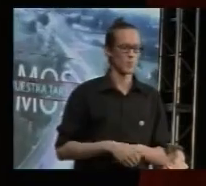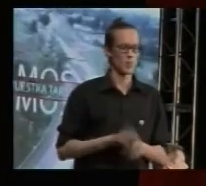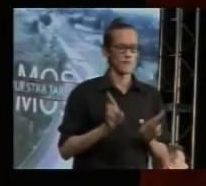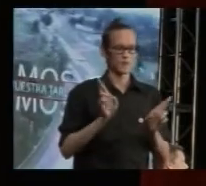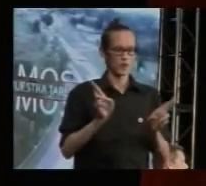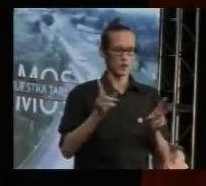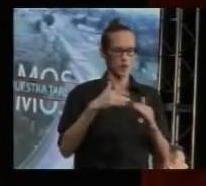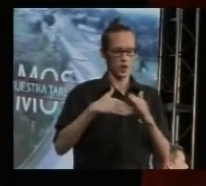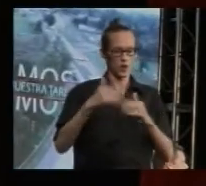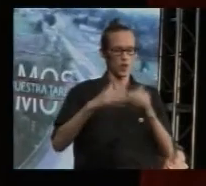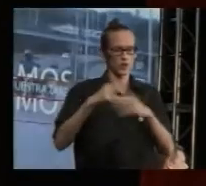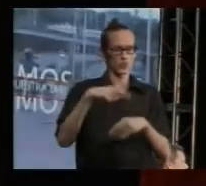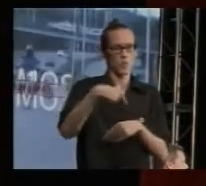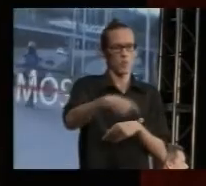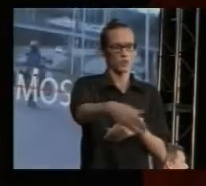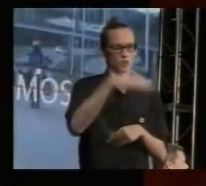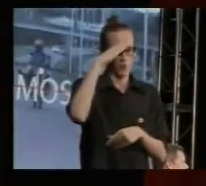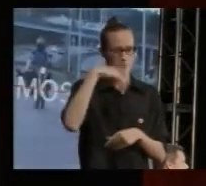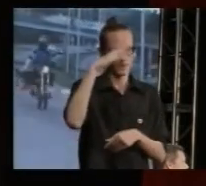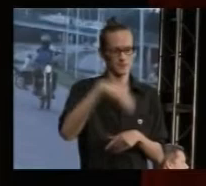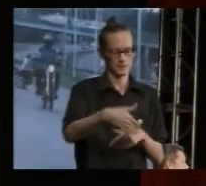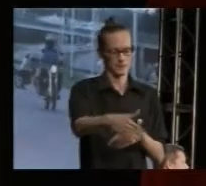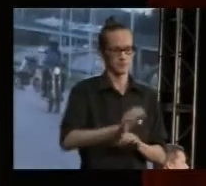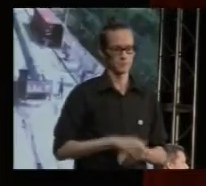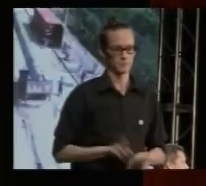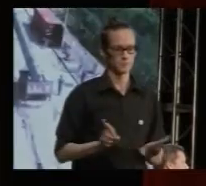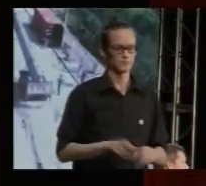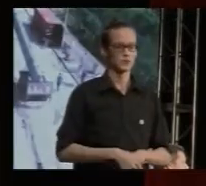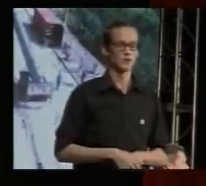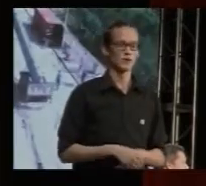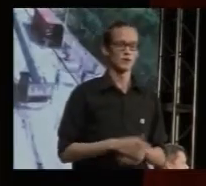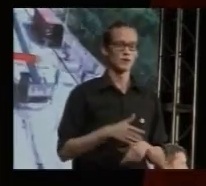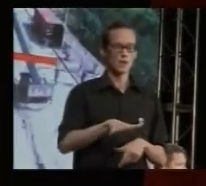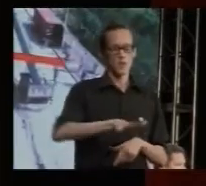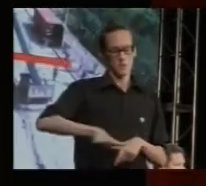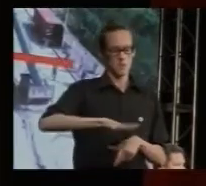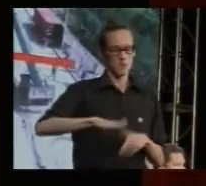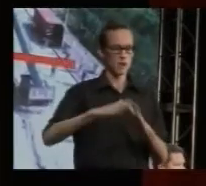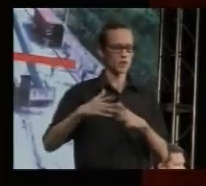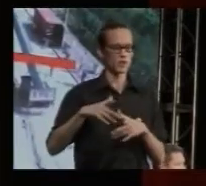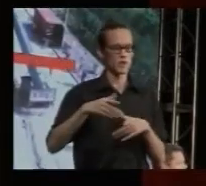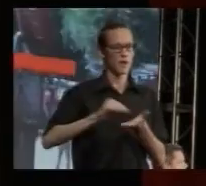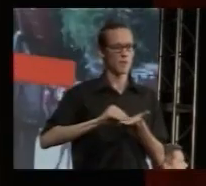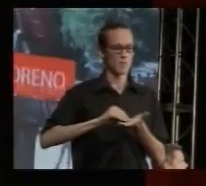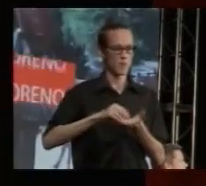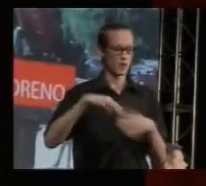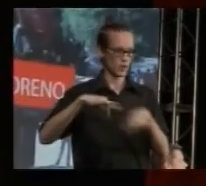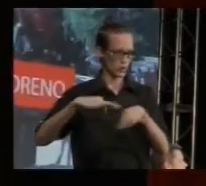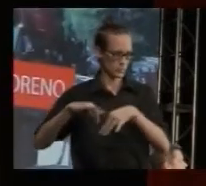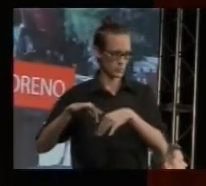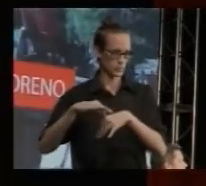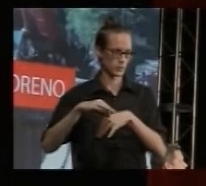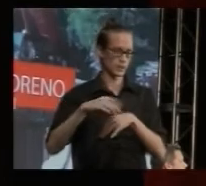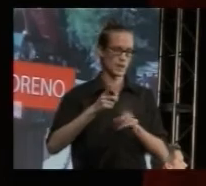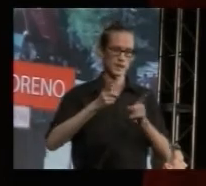esperamos su construcción para los próximos meses. La colectora del barrio Empleados de Comercio con un presupuesto de 3 millones, y vamos a reponer